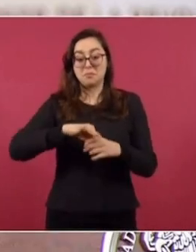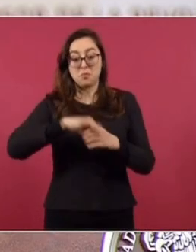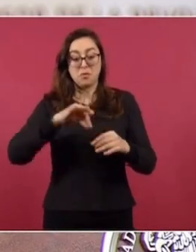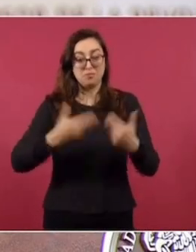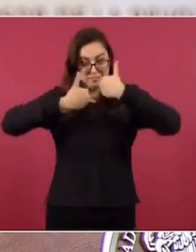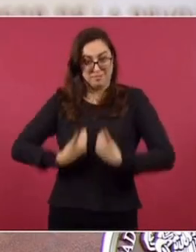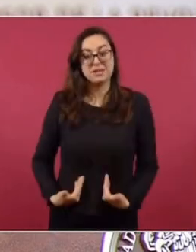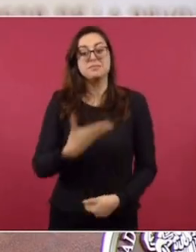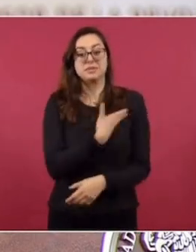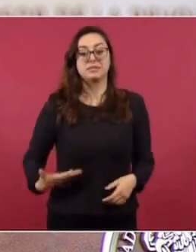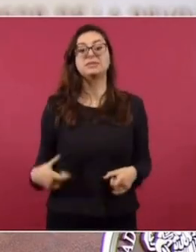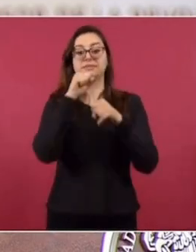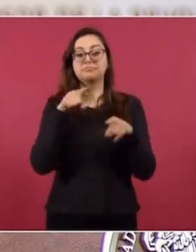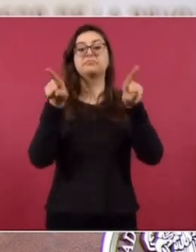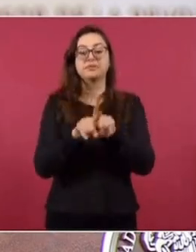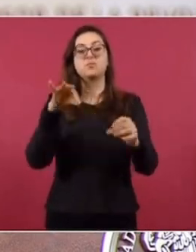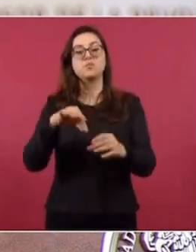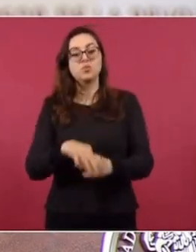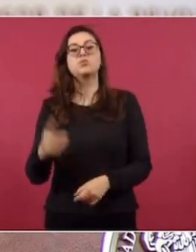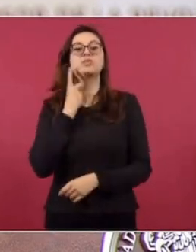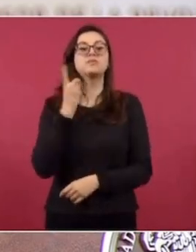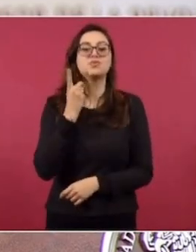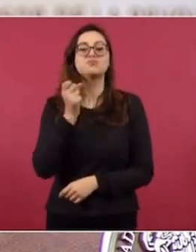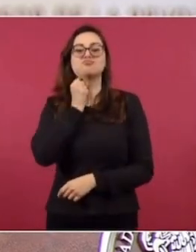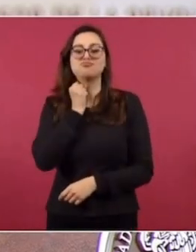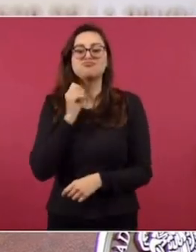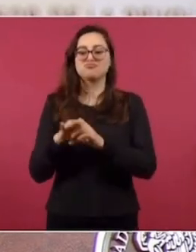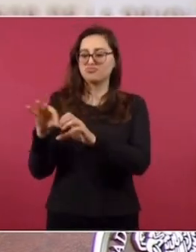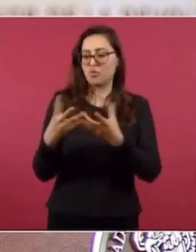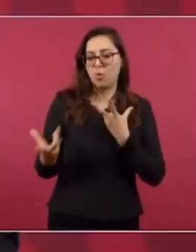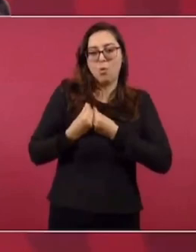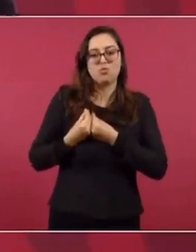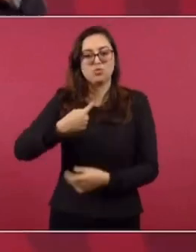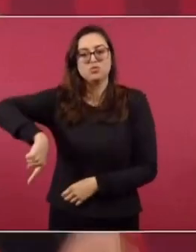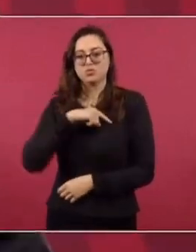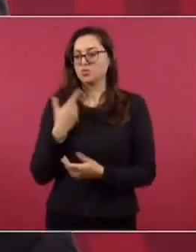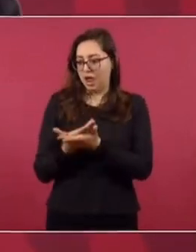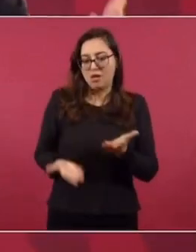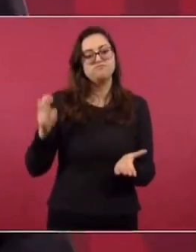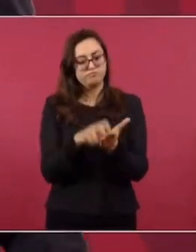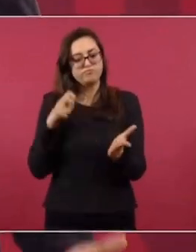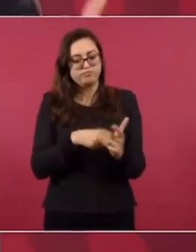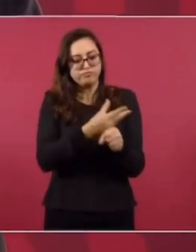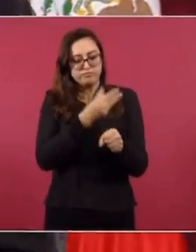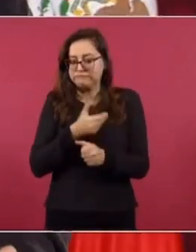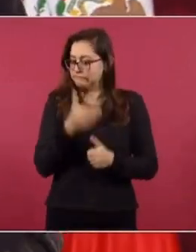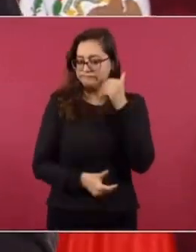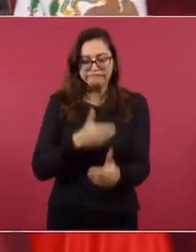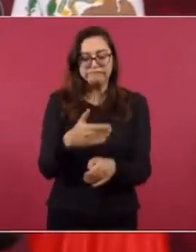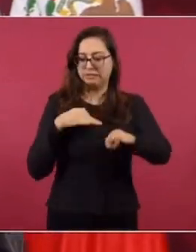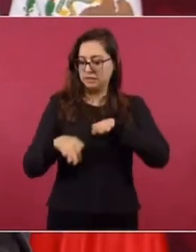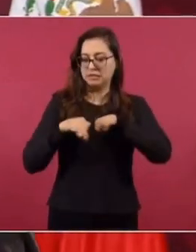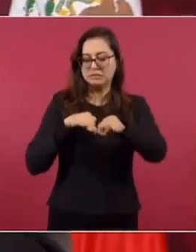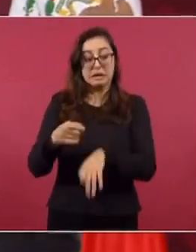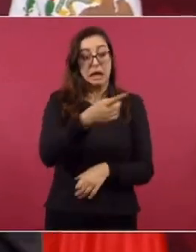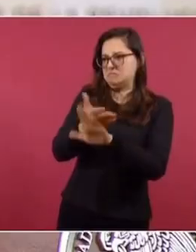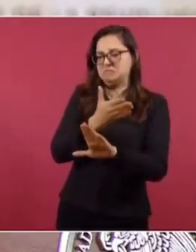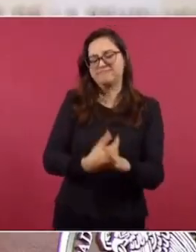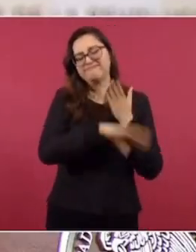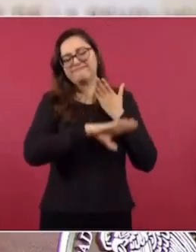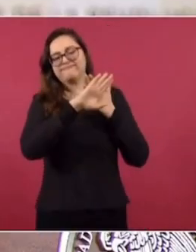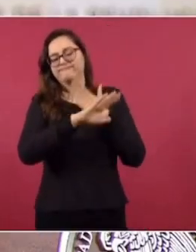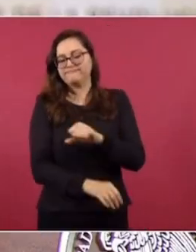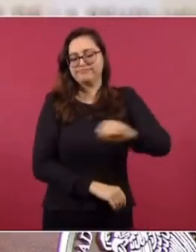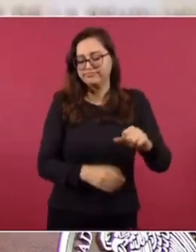les habla, sino votó también en favor de diputados y de senadores, y esto nos ha permitido avanzar a pesar de todos los obstáculos,